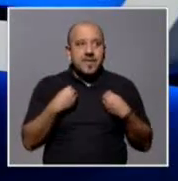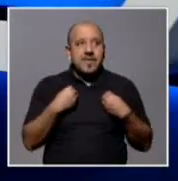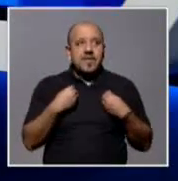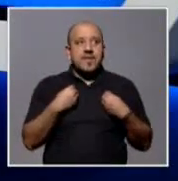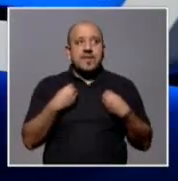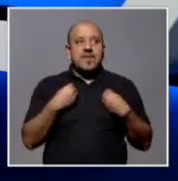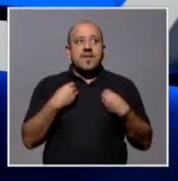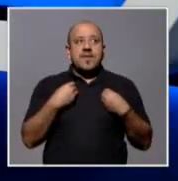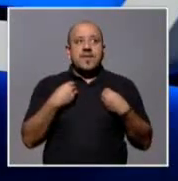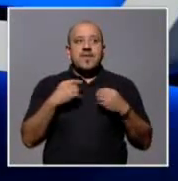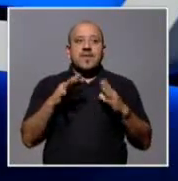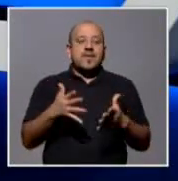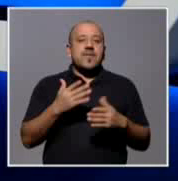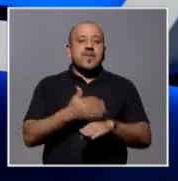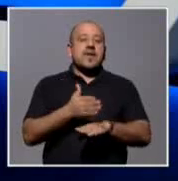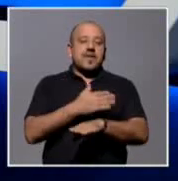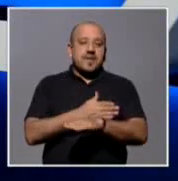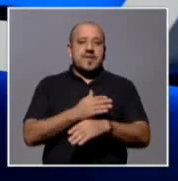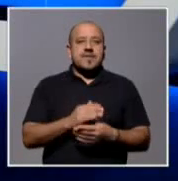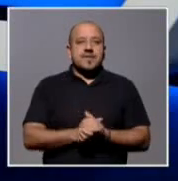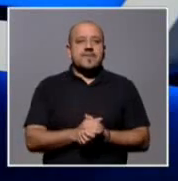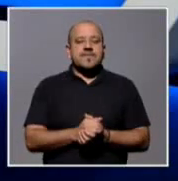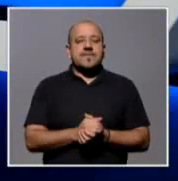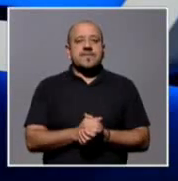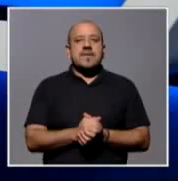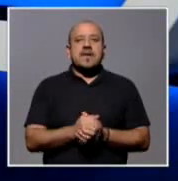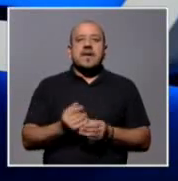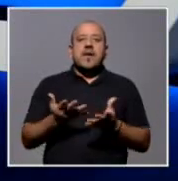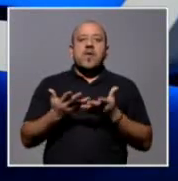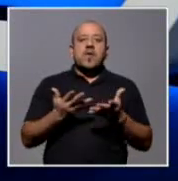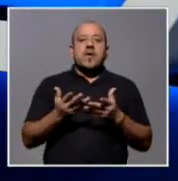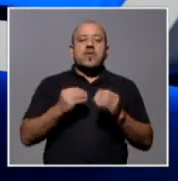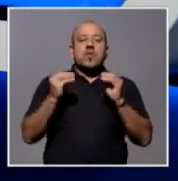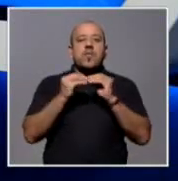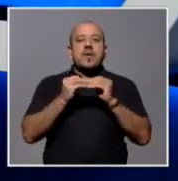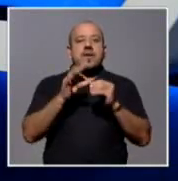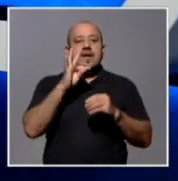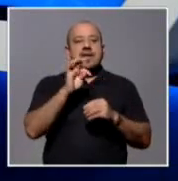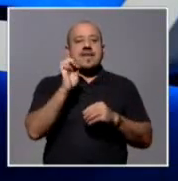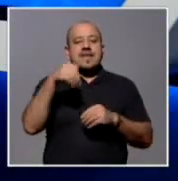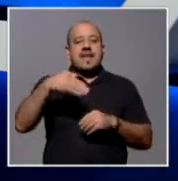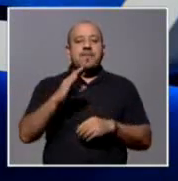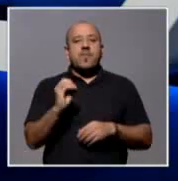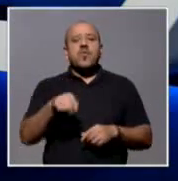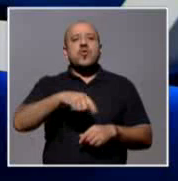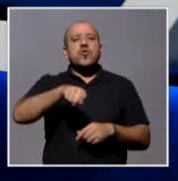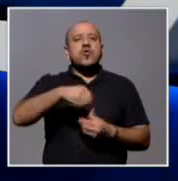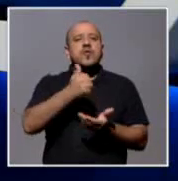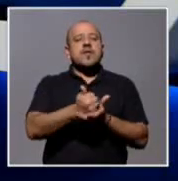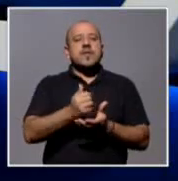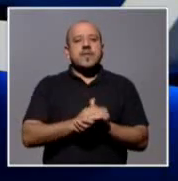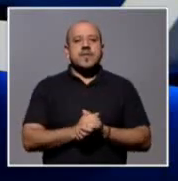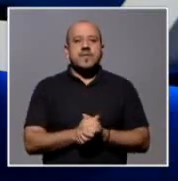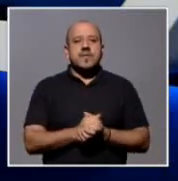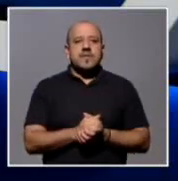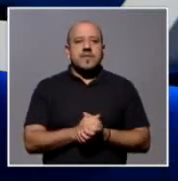de educación lo antes posible. Bueno, ahora nos vamos con nuestro compañero Jorge Temponi a ver dónde se encuentra hoy. Buenas tardes,